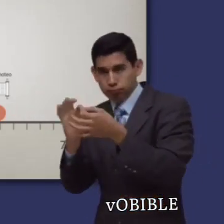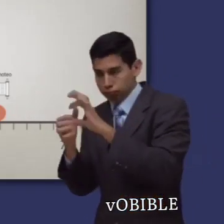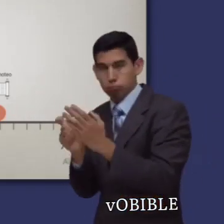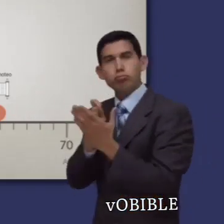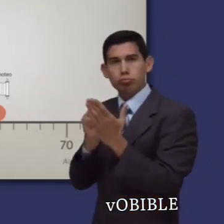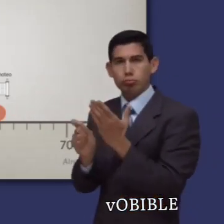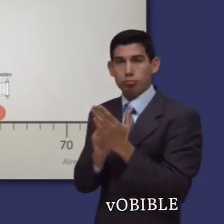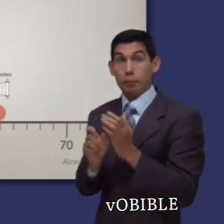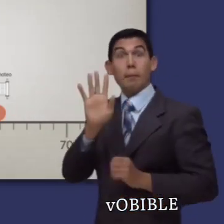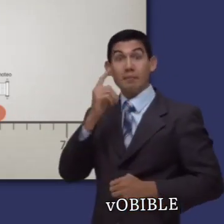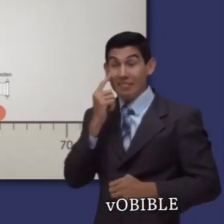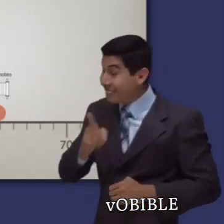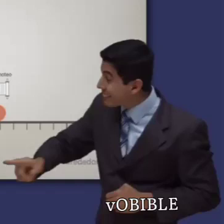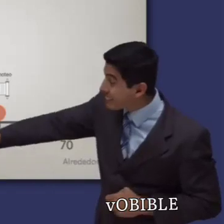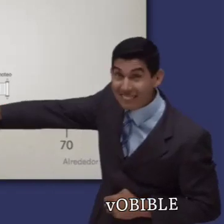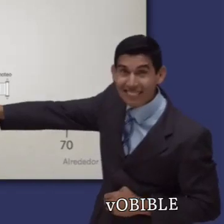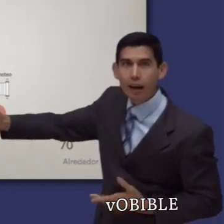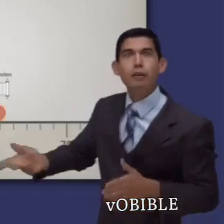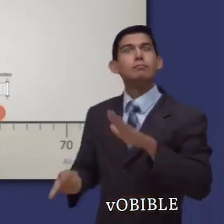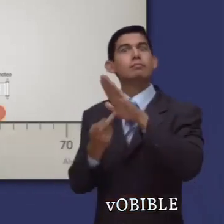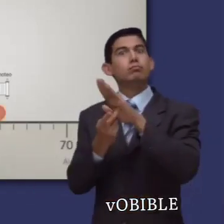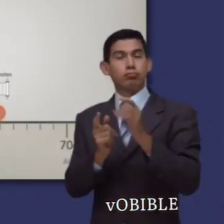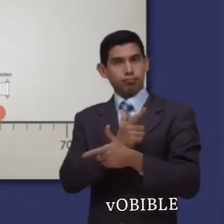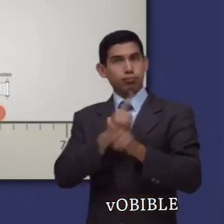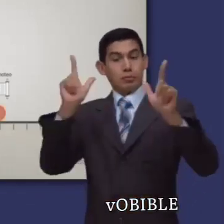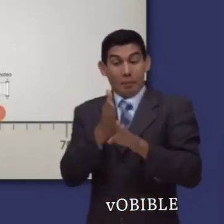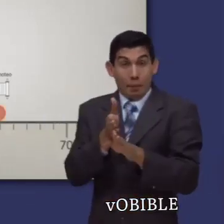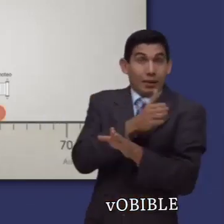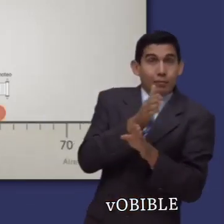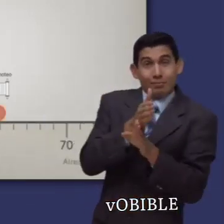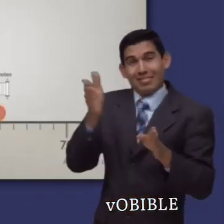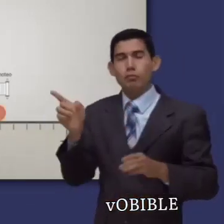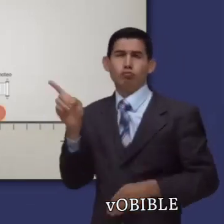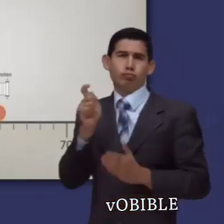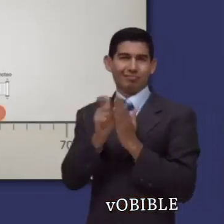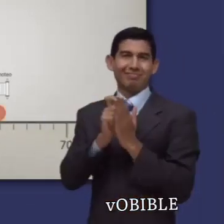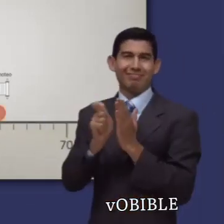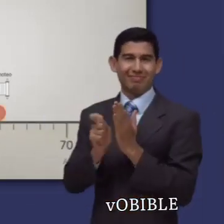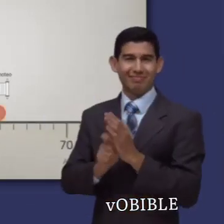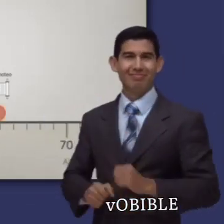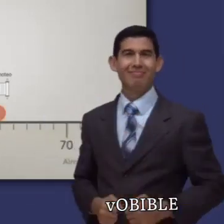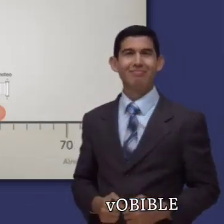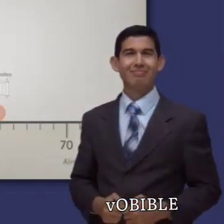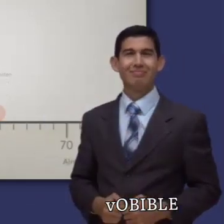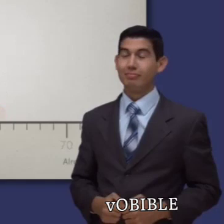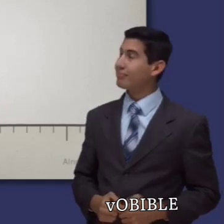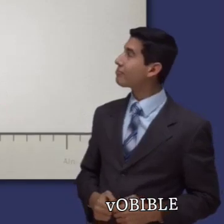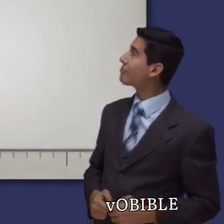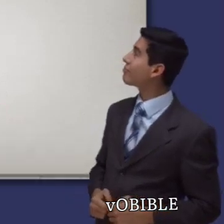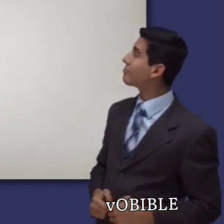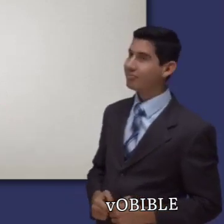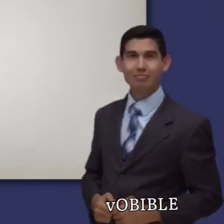encarcelamientos en Roma. La carta a los Hebreos la escribió poco antes de ser liberado o poco después.